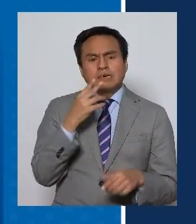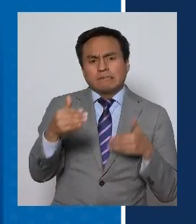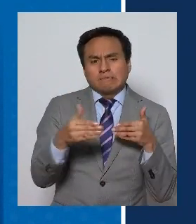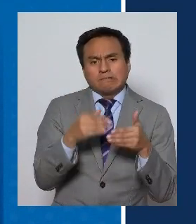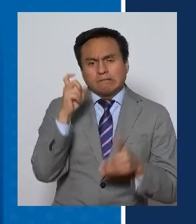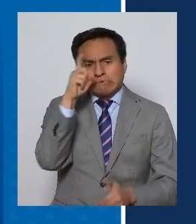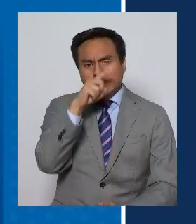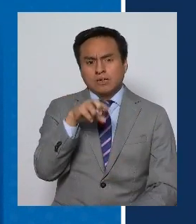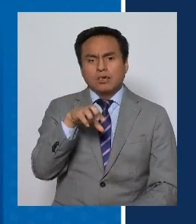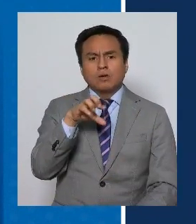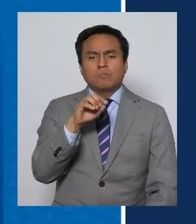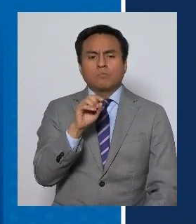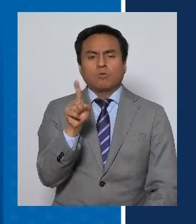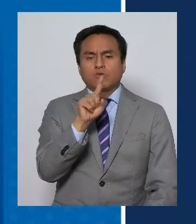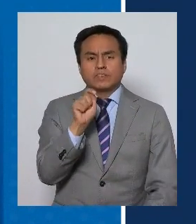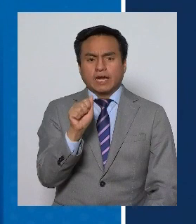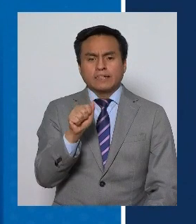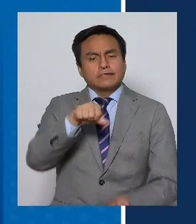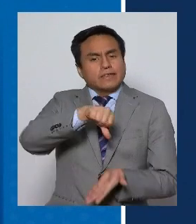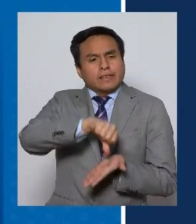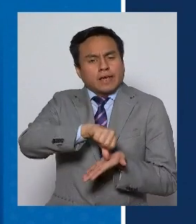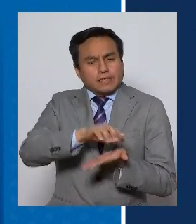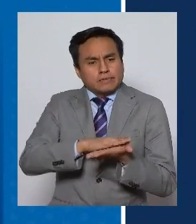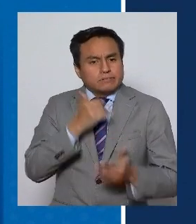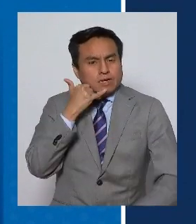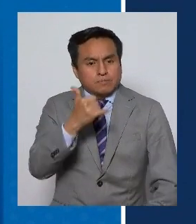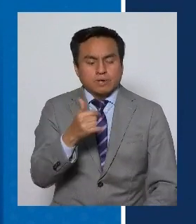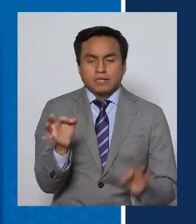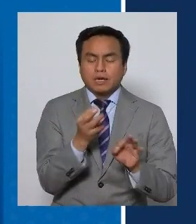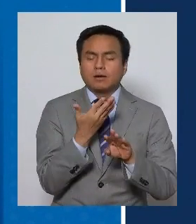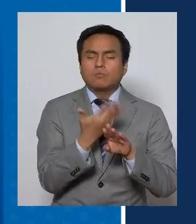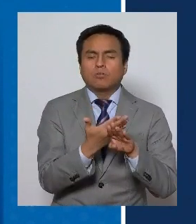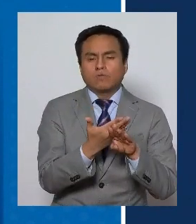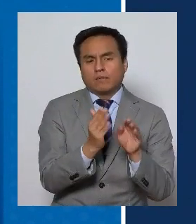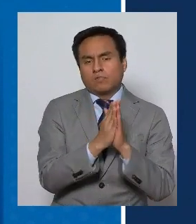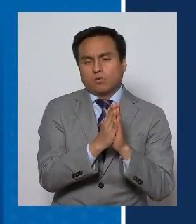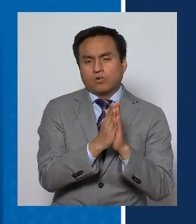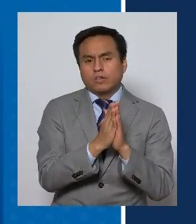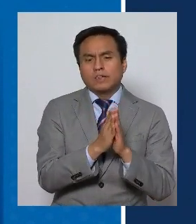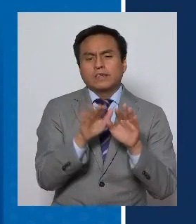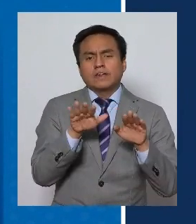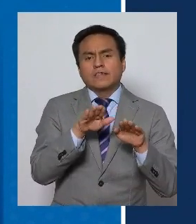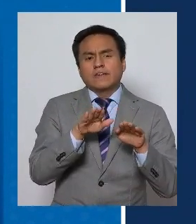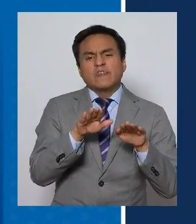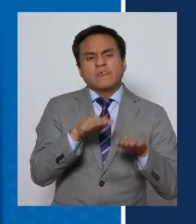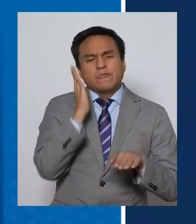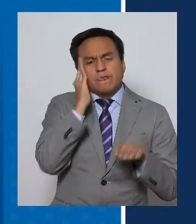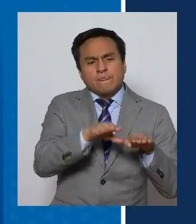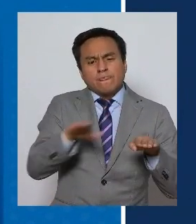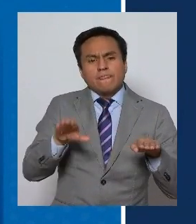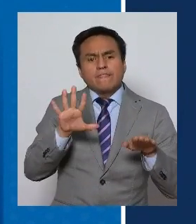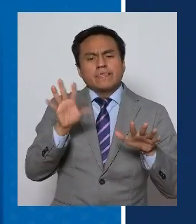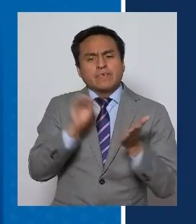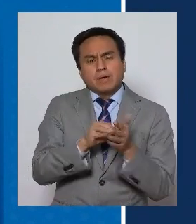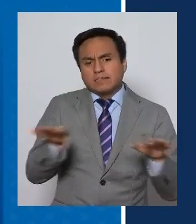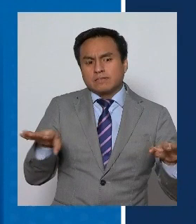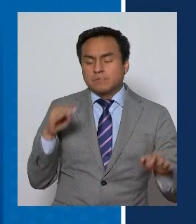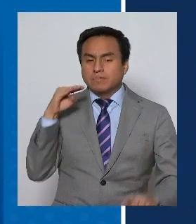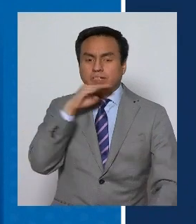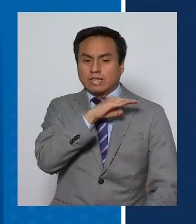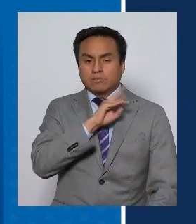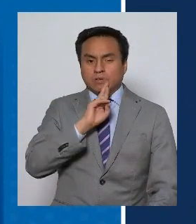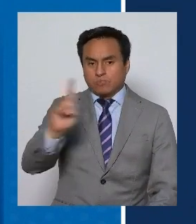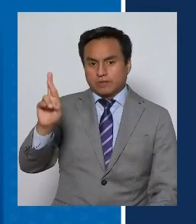de la posta central, y le indica, por favor, 10 camas más, de inmediato, esa